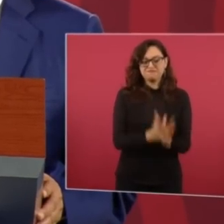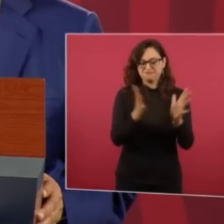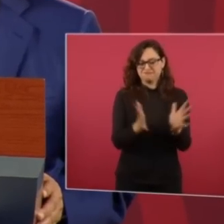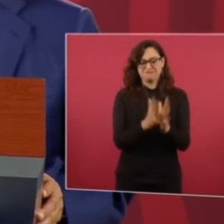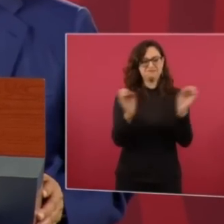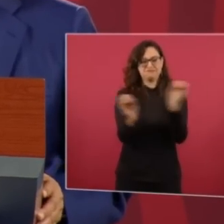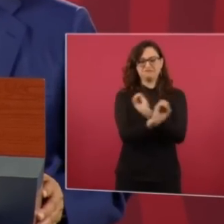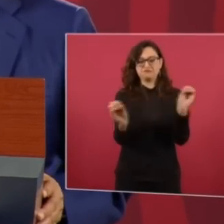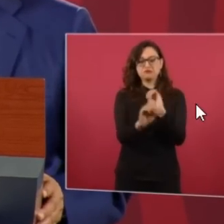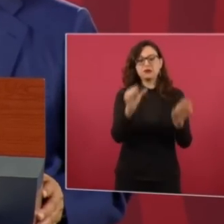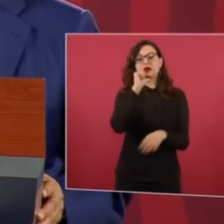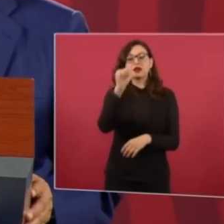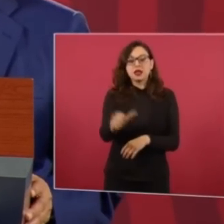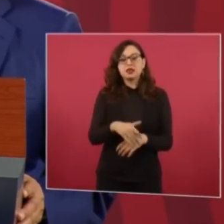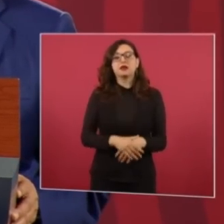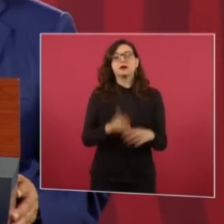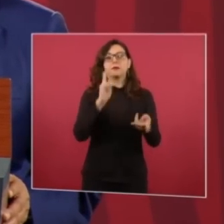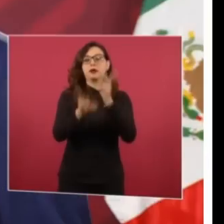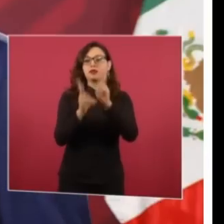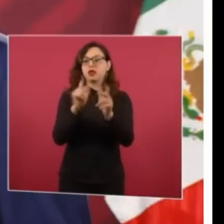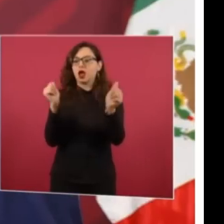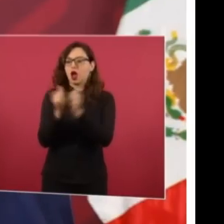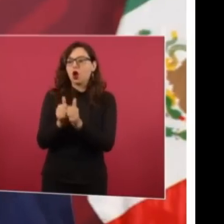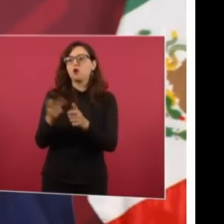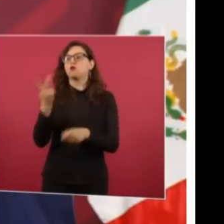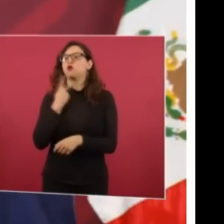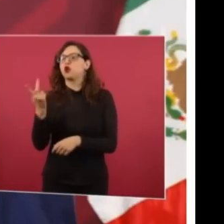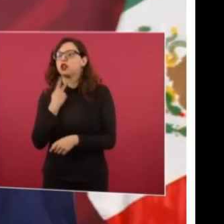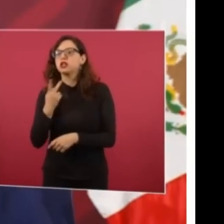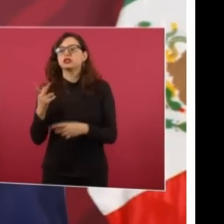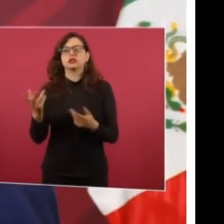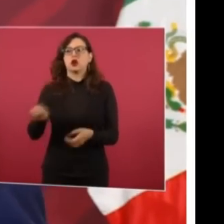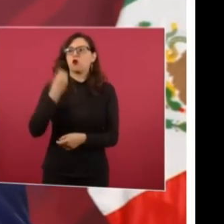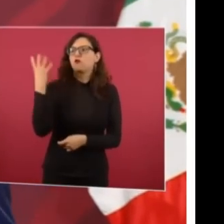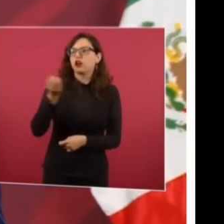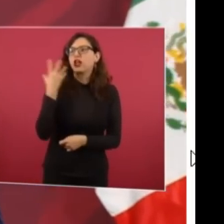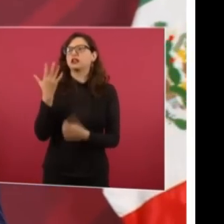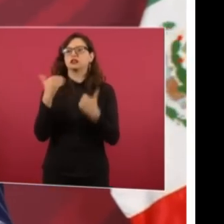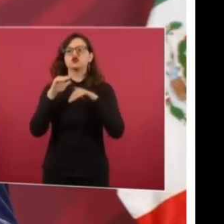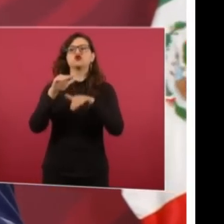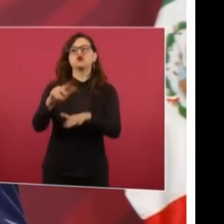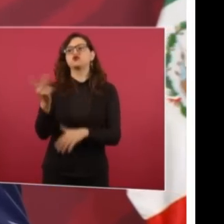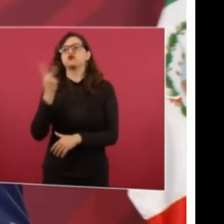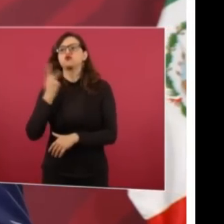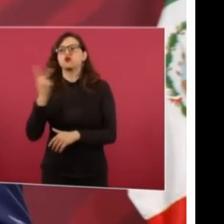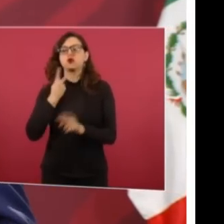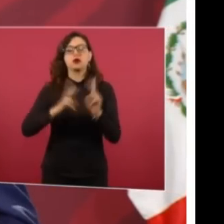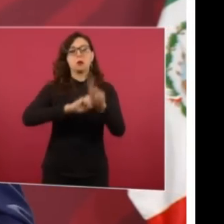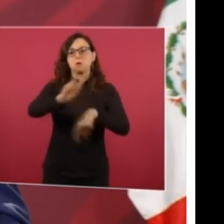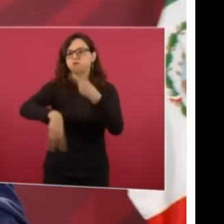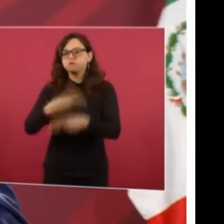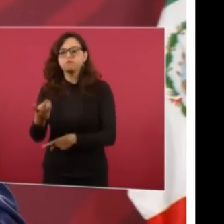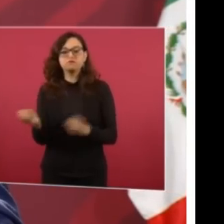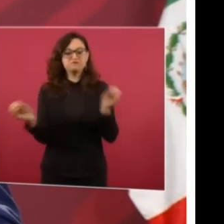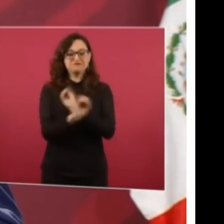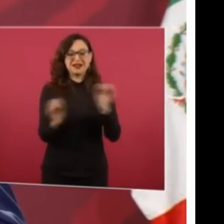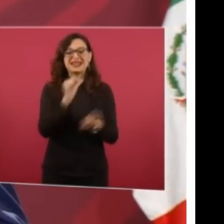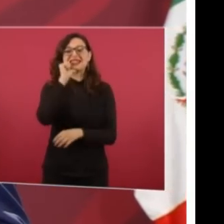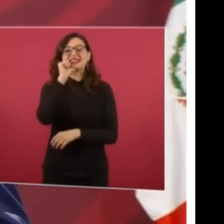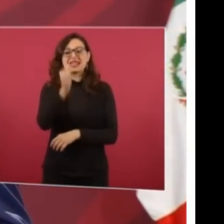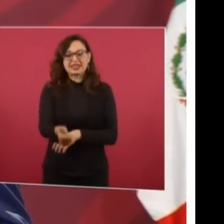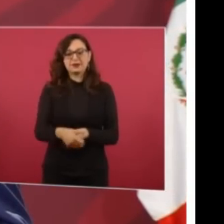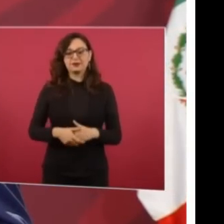ni hablar con políticos ni asistir a ningún evento ni siquiera académico